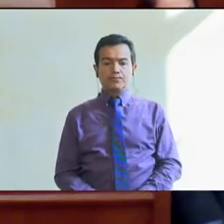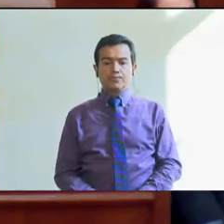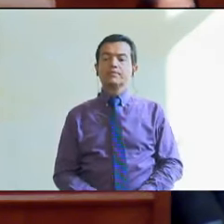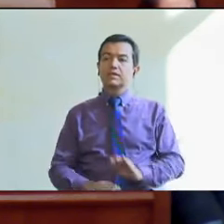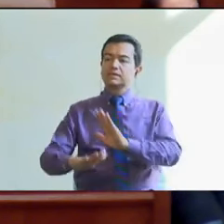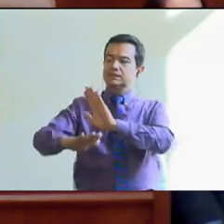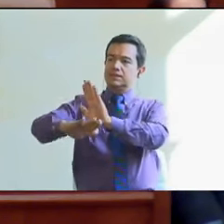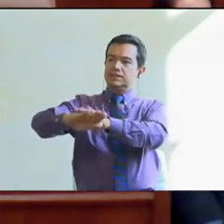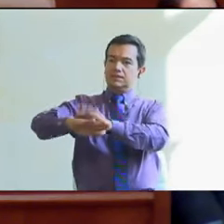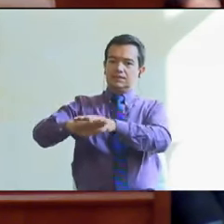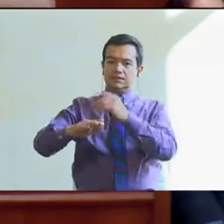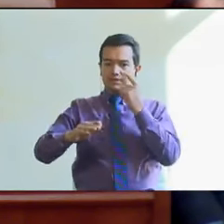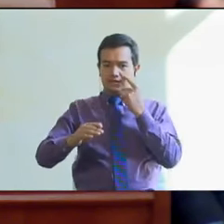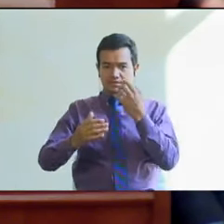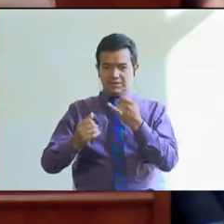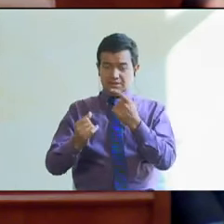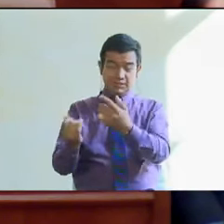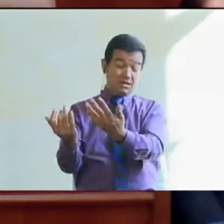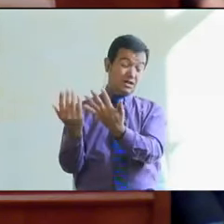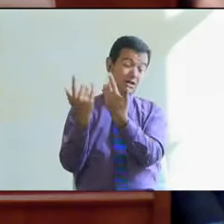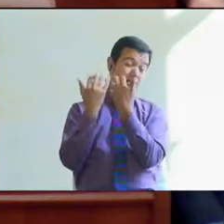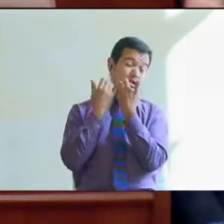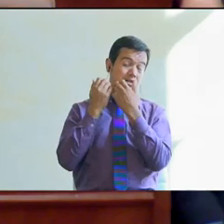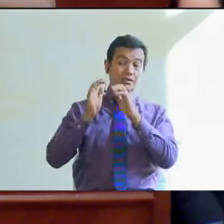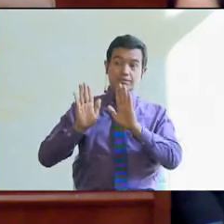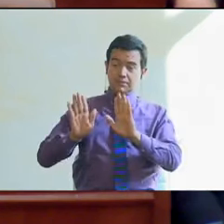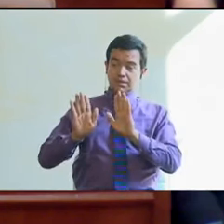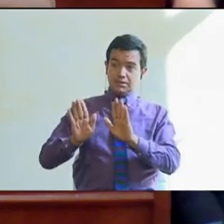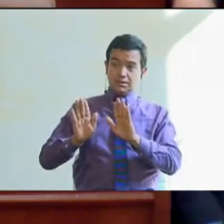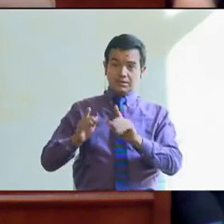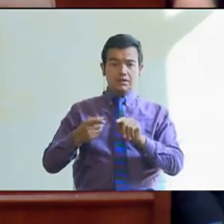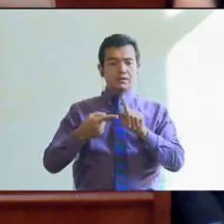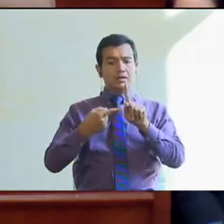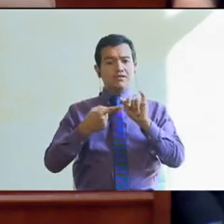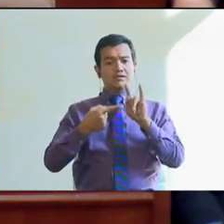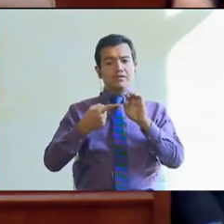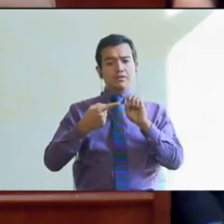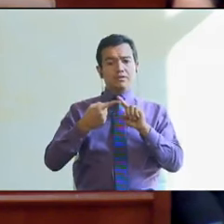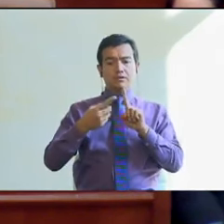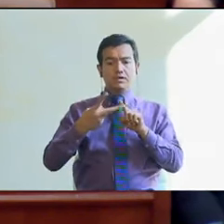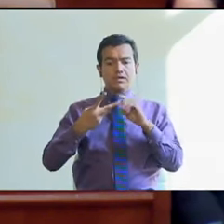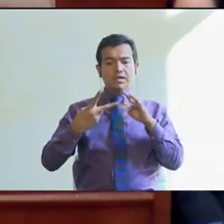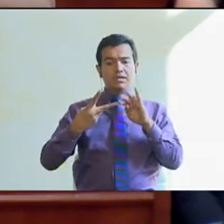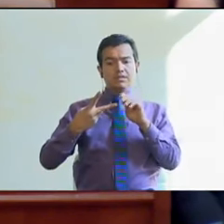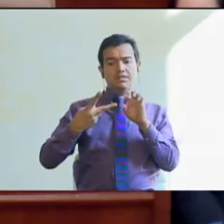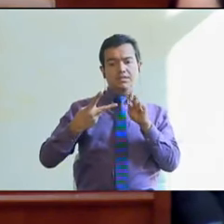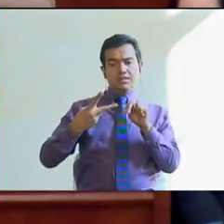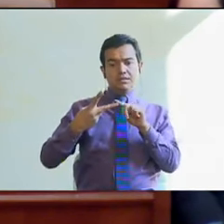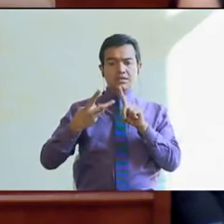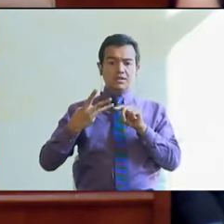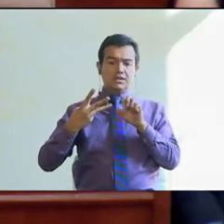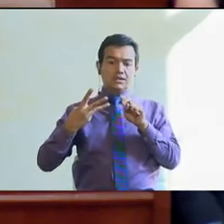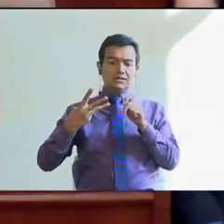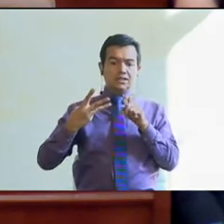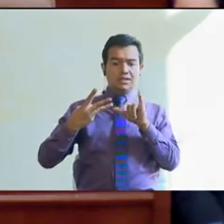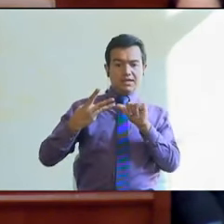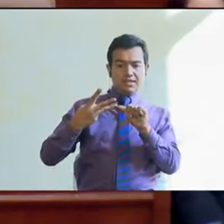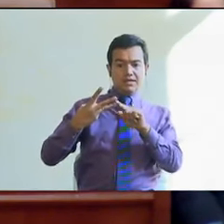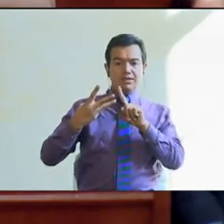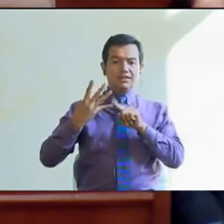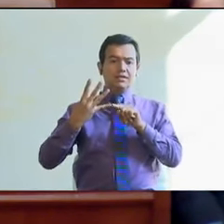a ver pero ya veo aquí una avalancha de solicitudes Fabio ar Cristian Moreno Angélica Lozano Marí